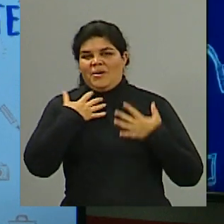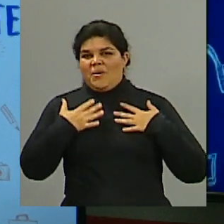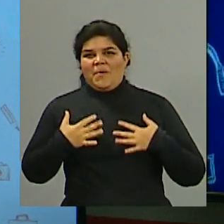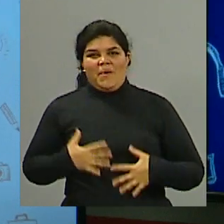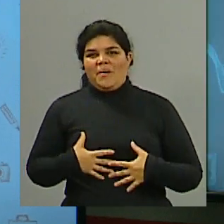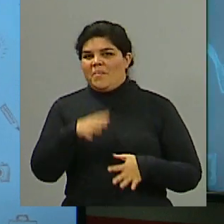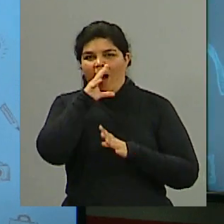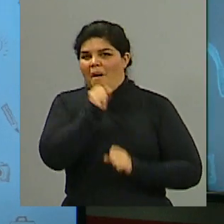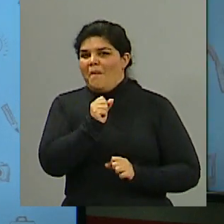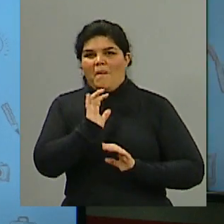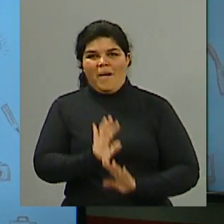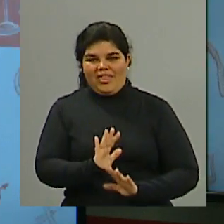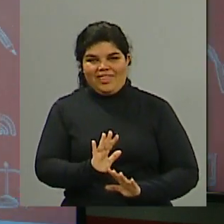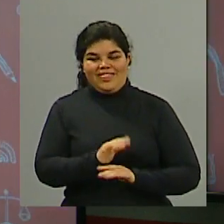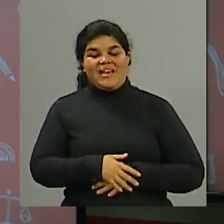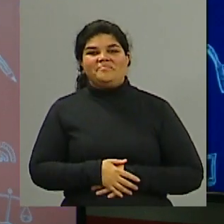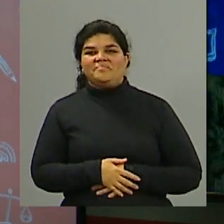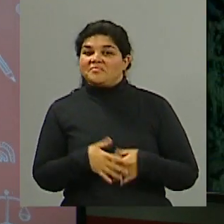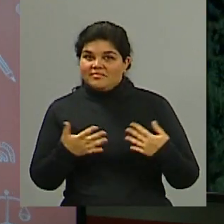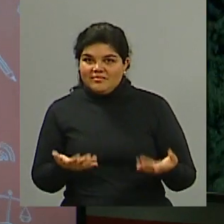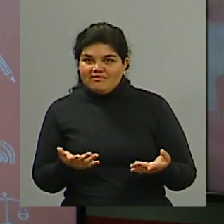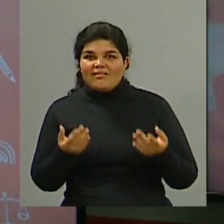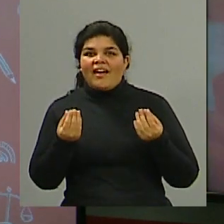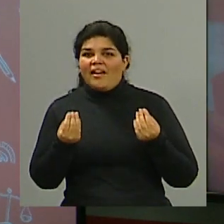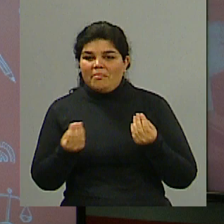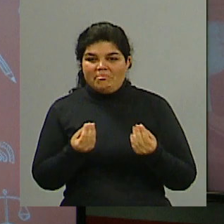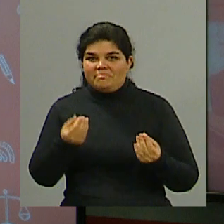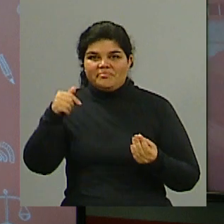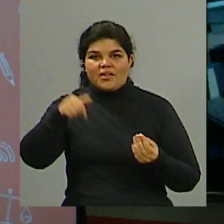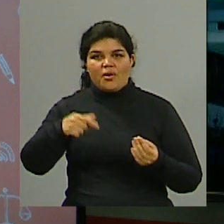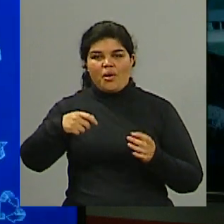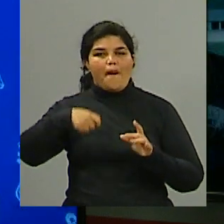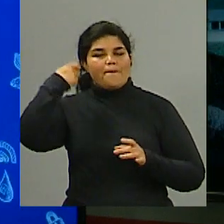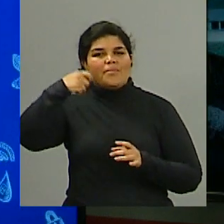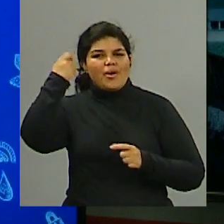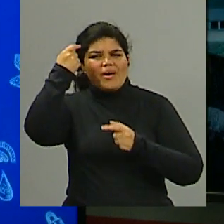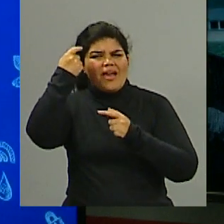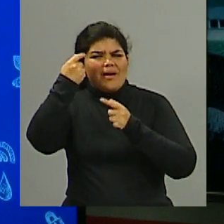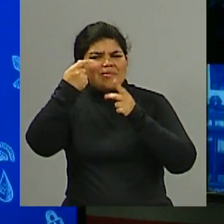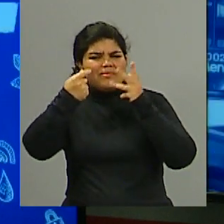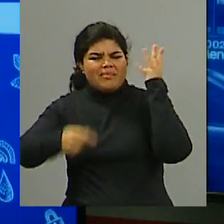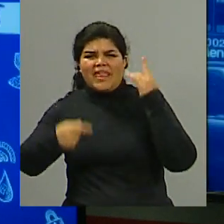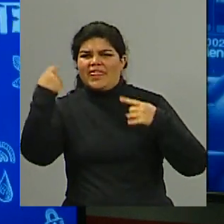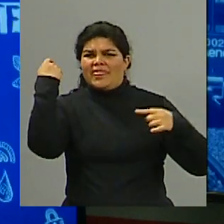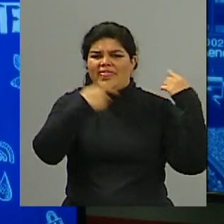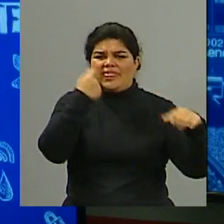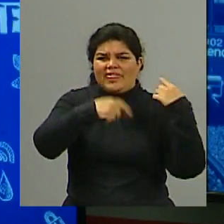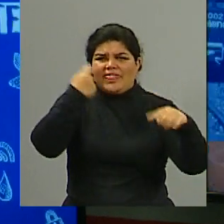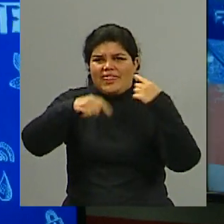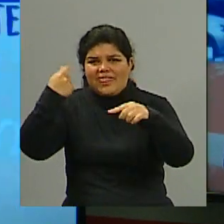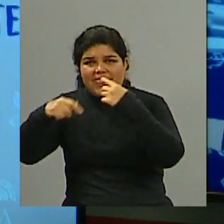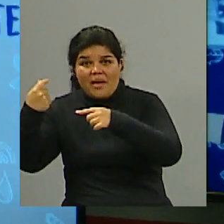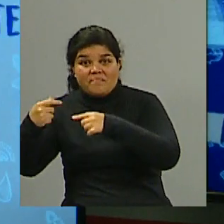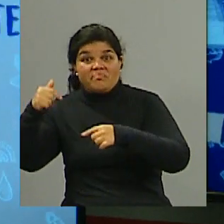realmente importante. Hoy vamos a tener un programa bastante variado. Vamos primero vamos a